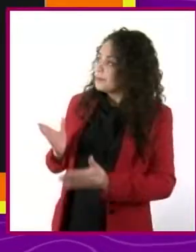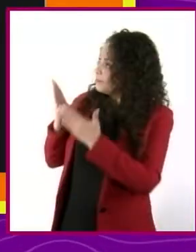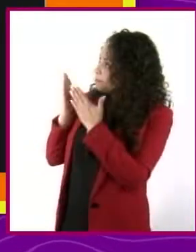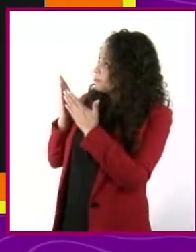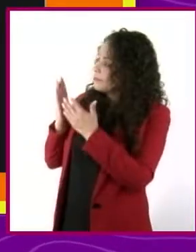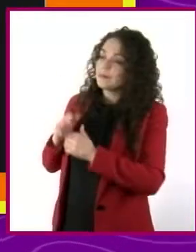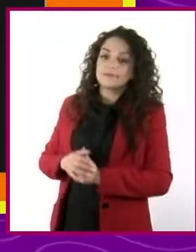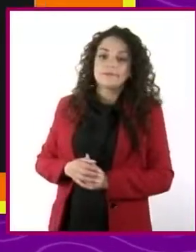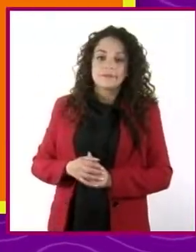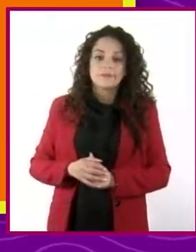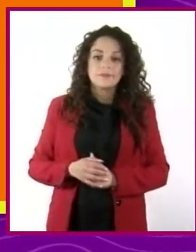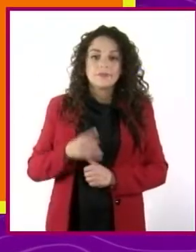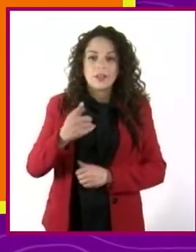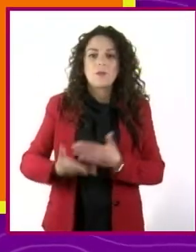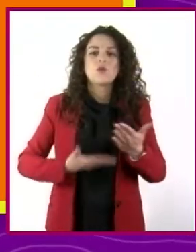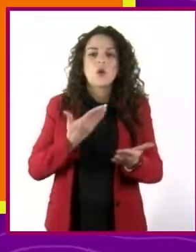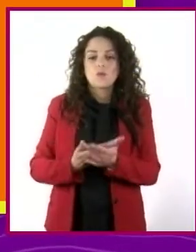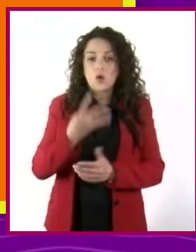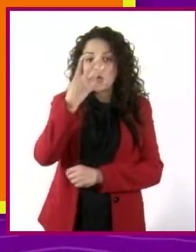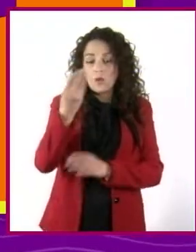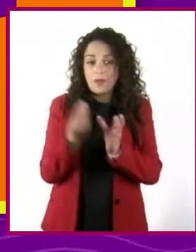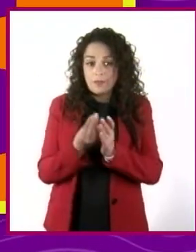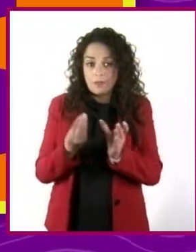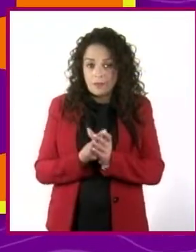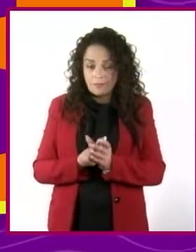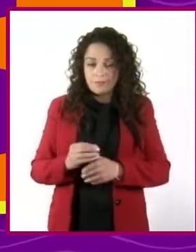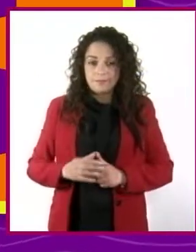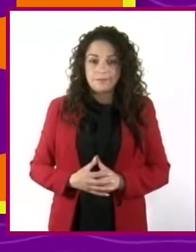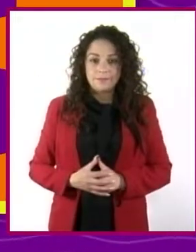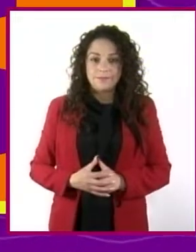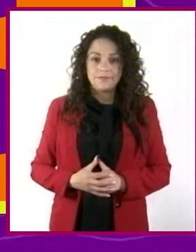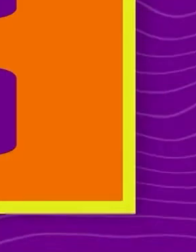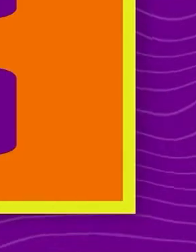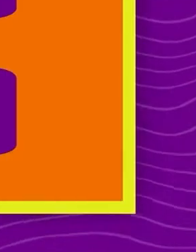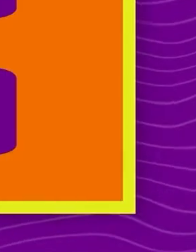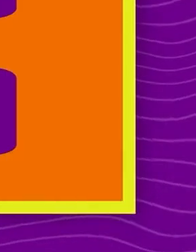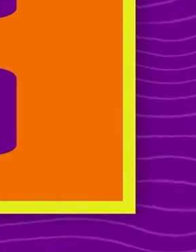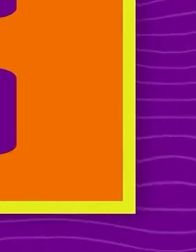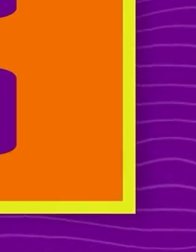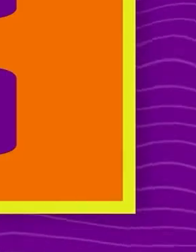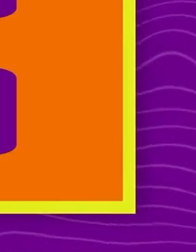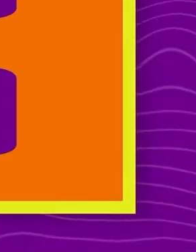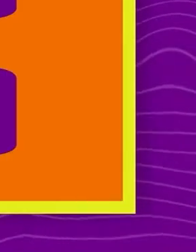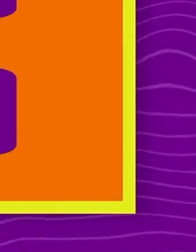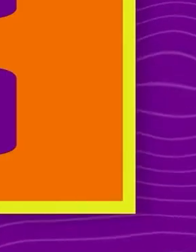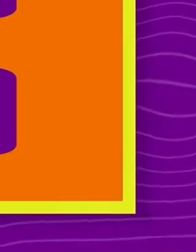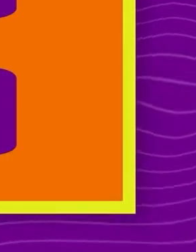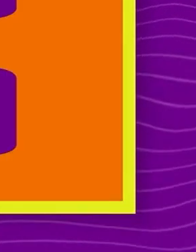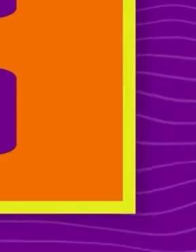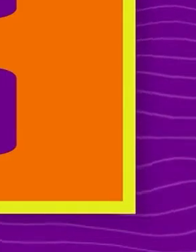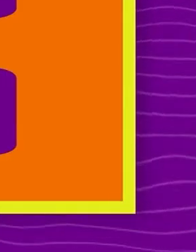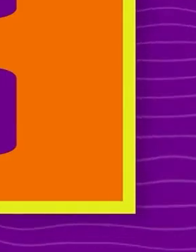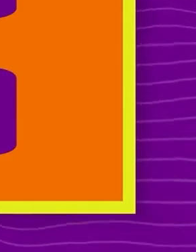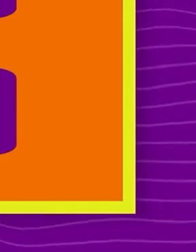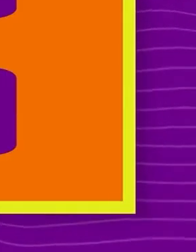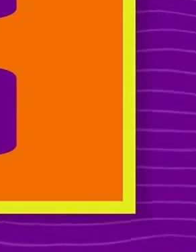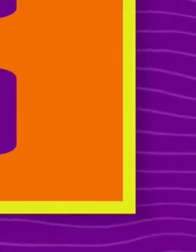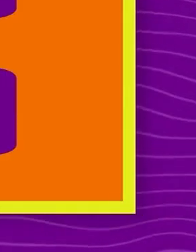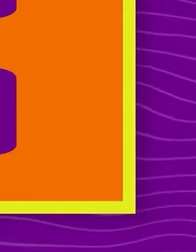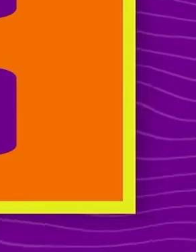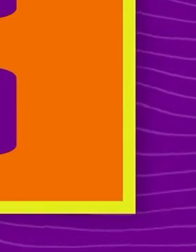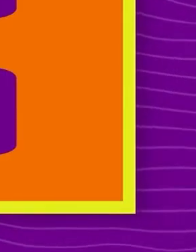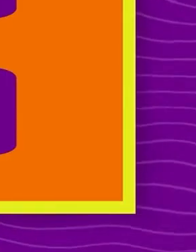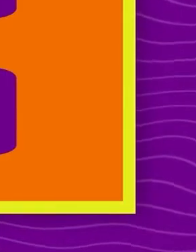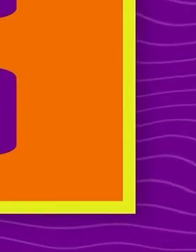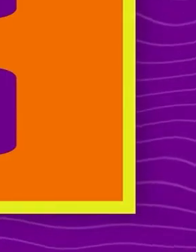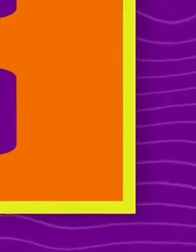González y González propone 4 tipos: historia anticuaria, historia crítica, historia didáctica